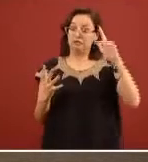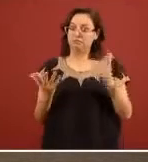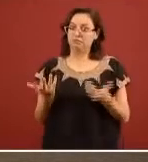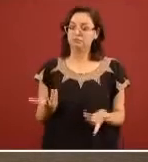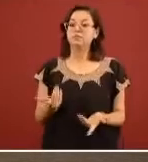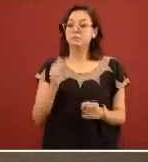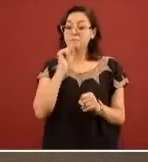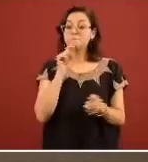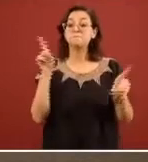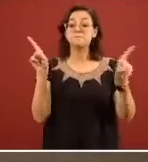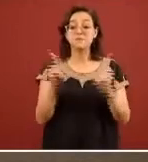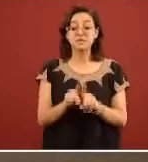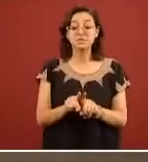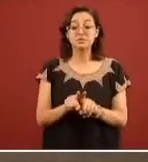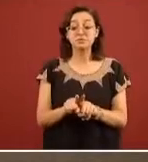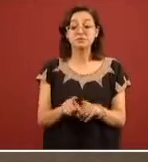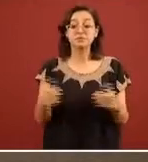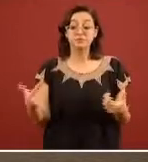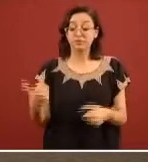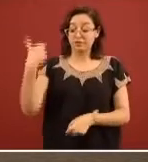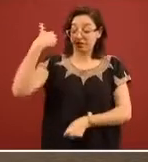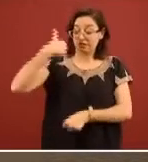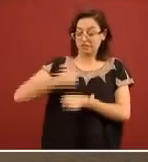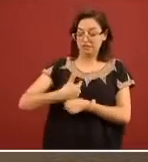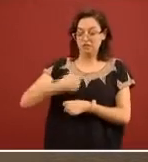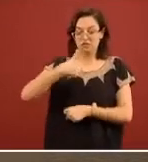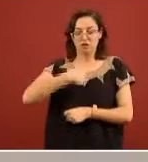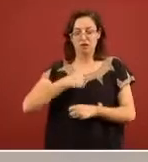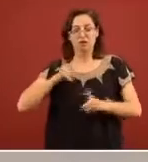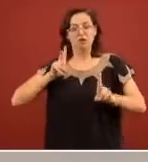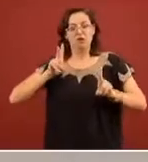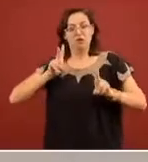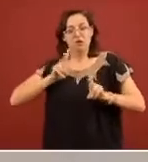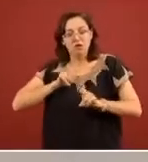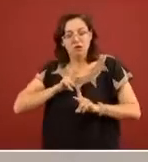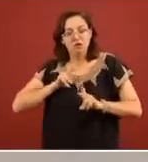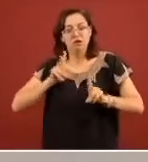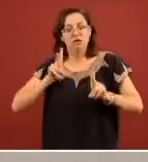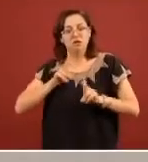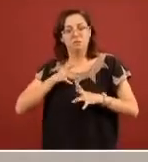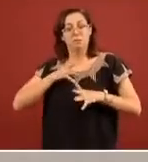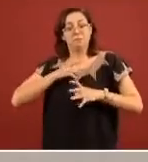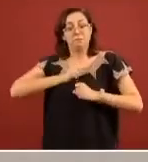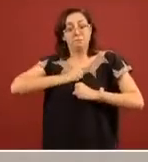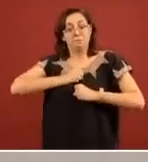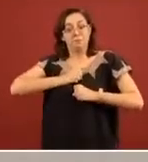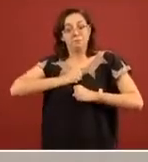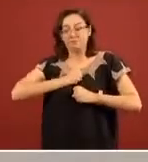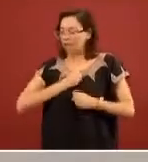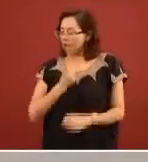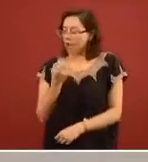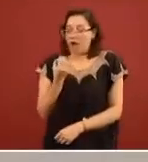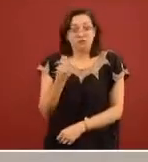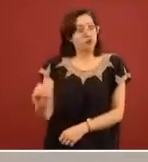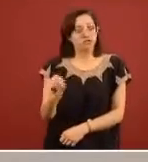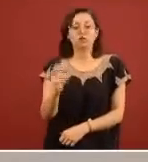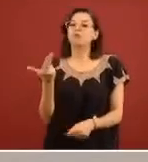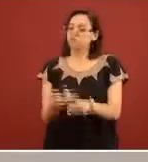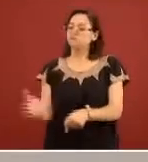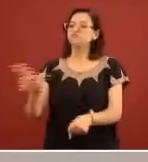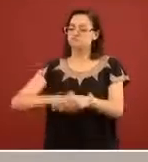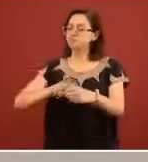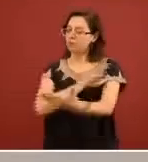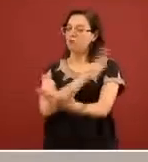debemos aprender a reconocer que si me hace falta el aire, que si hay disnea, que le llamamos, eso es signo de que tenemos que ir al